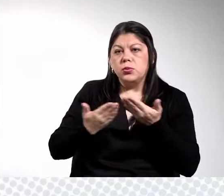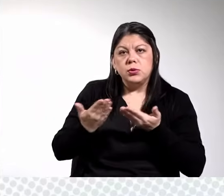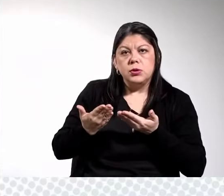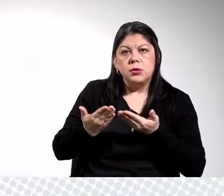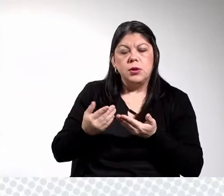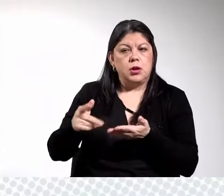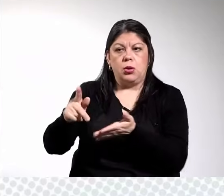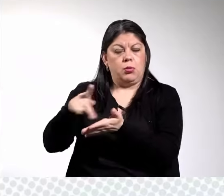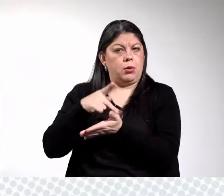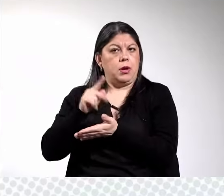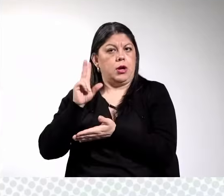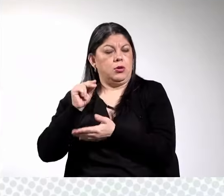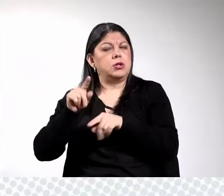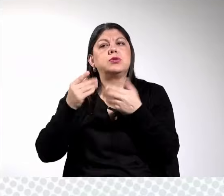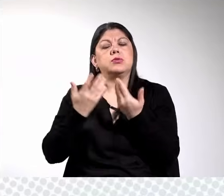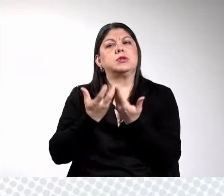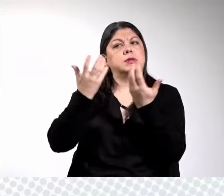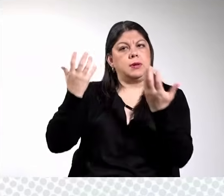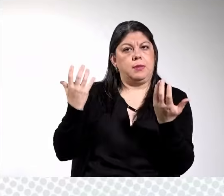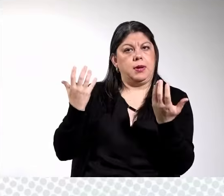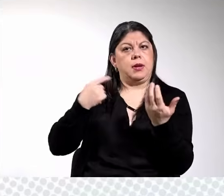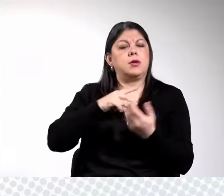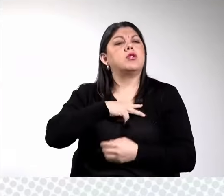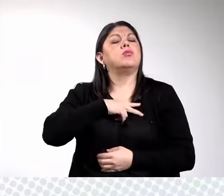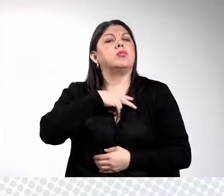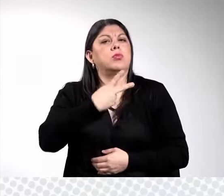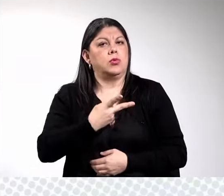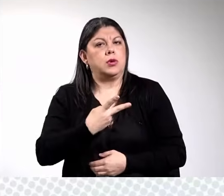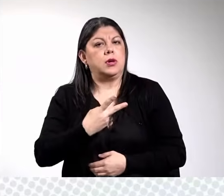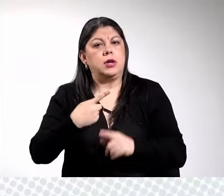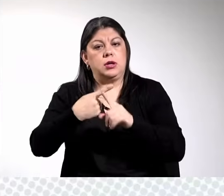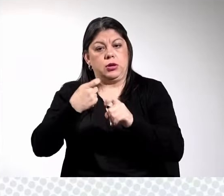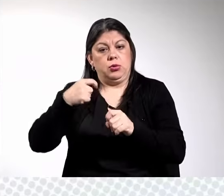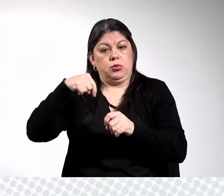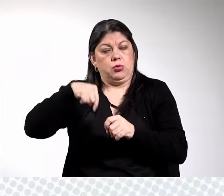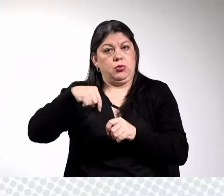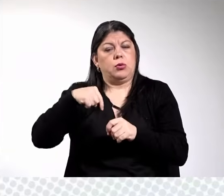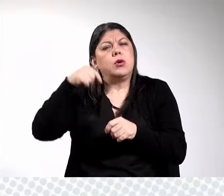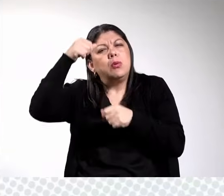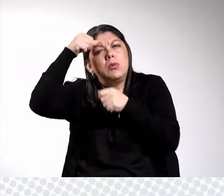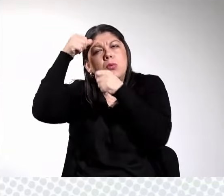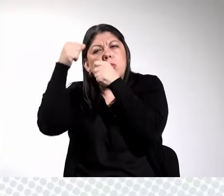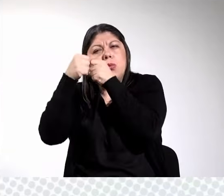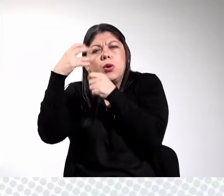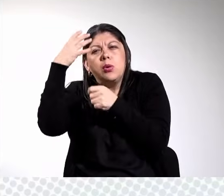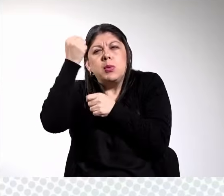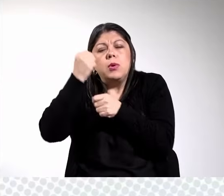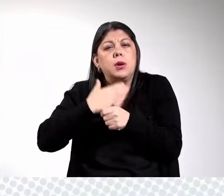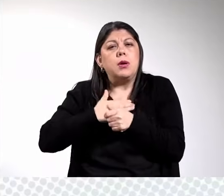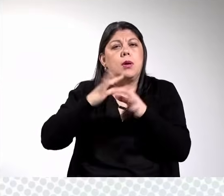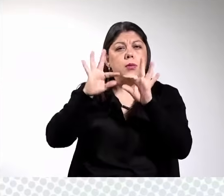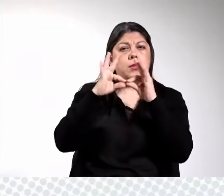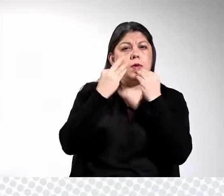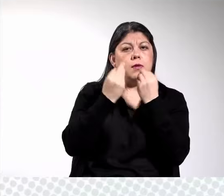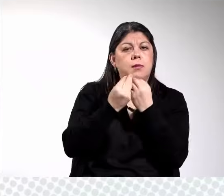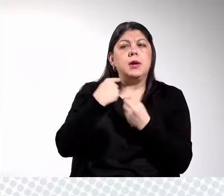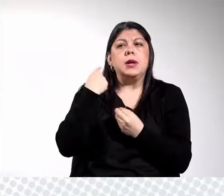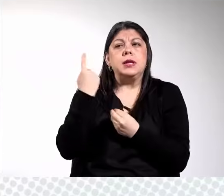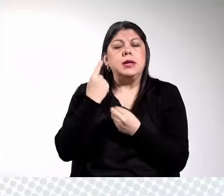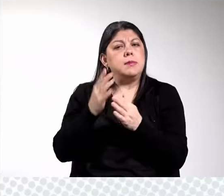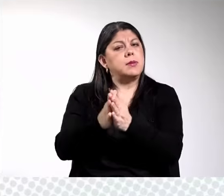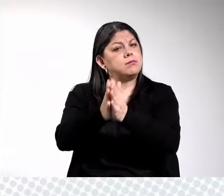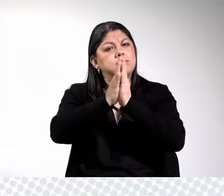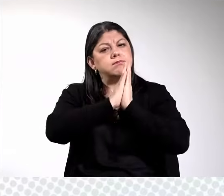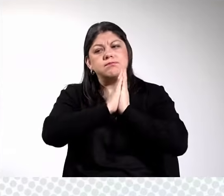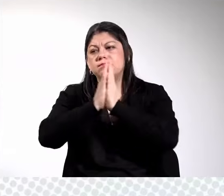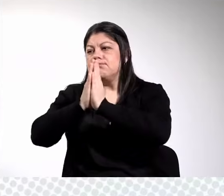te pagan, no, eso es otra cosa, sino el voluntariado. Desde que yo tengo memoria, en mi familia se nos pedía,